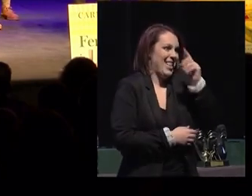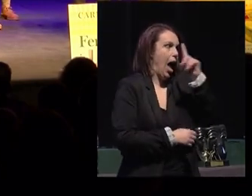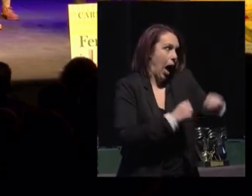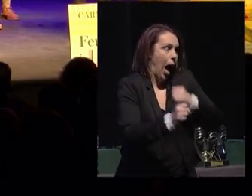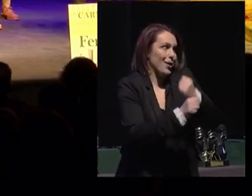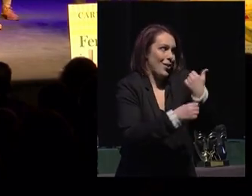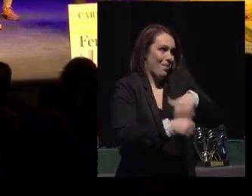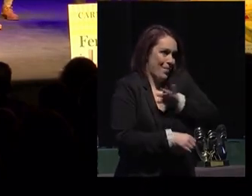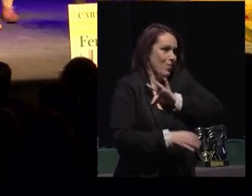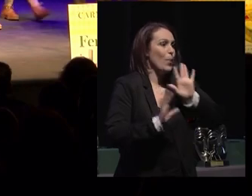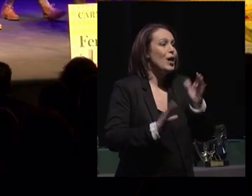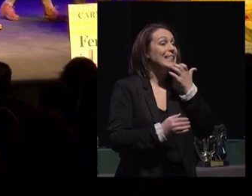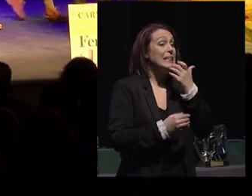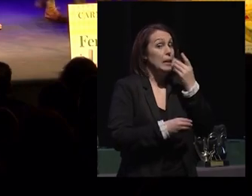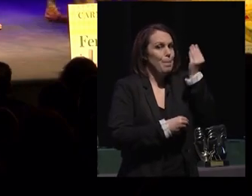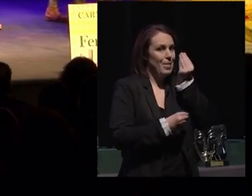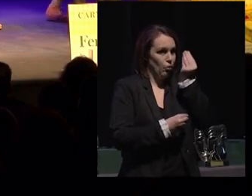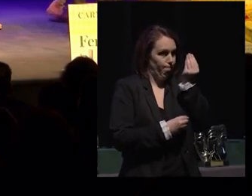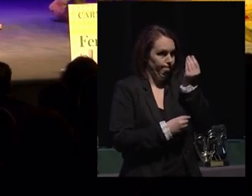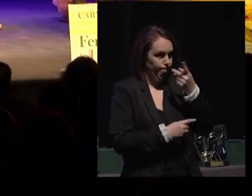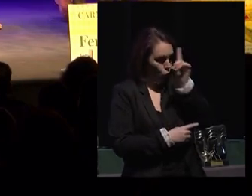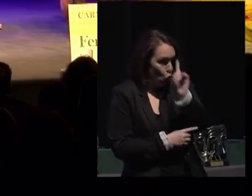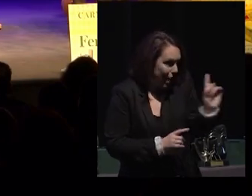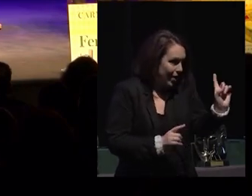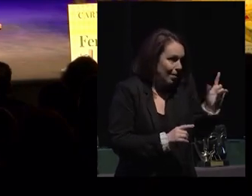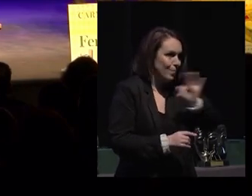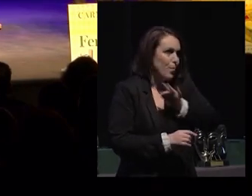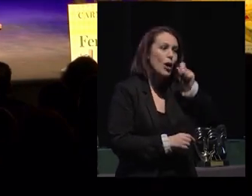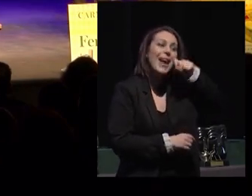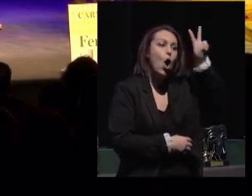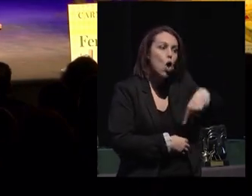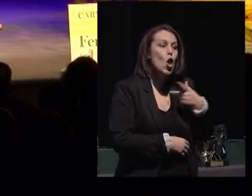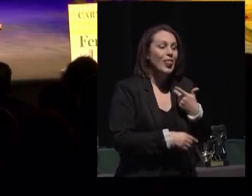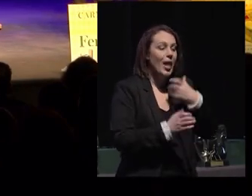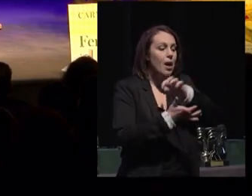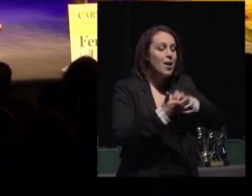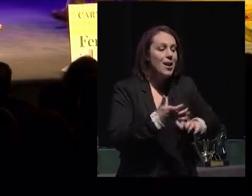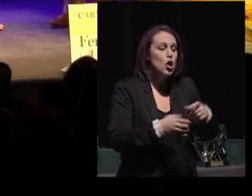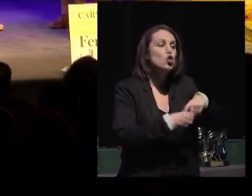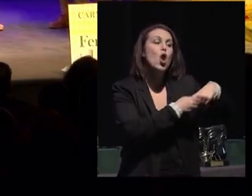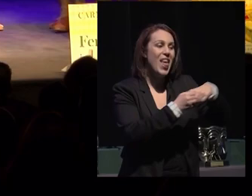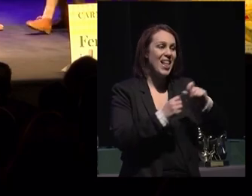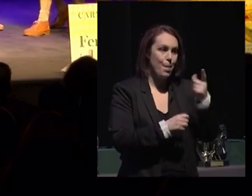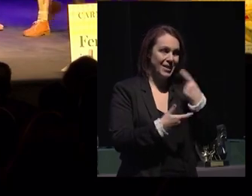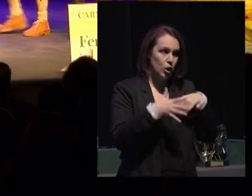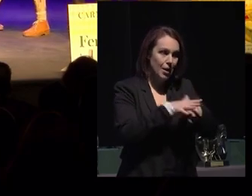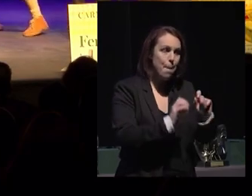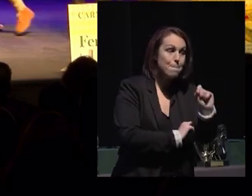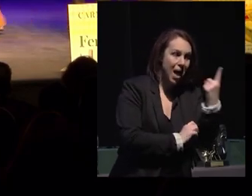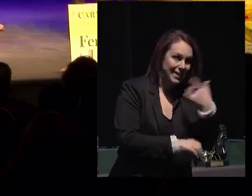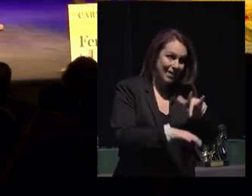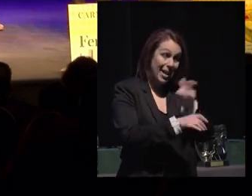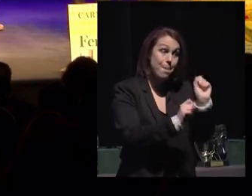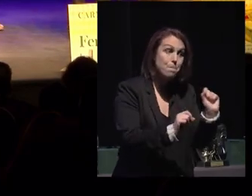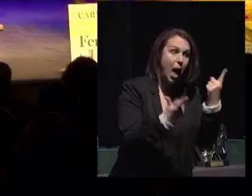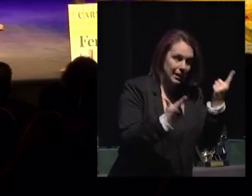Salvochea, pero bueno, por si alguien está despistado, es un premio, Alberto, que reconoce a las letras más solidarias, más inclusivas, más sensibles